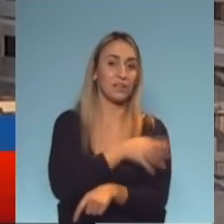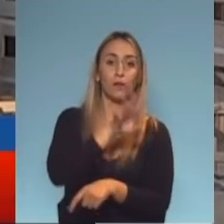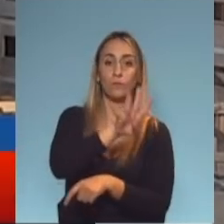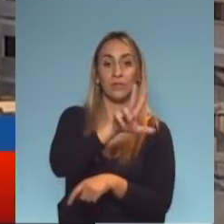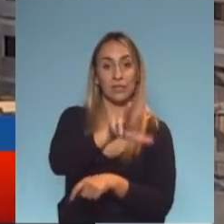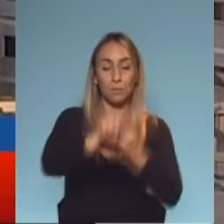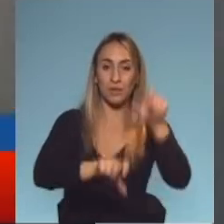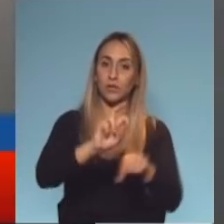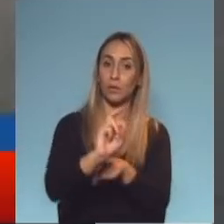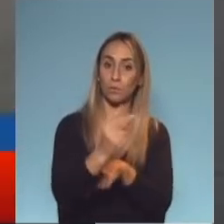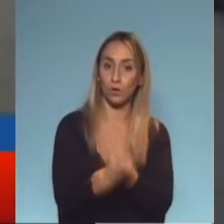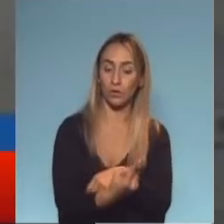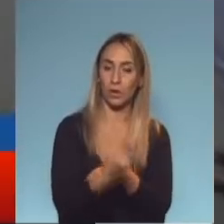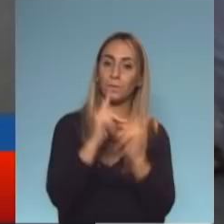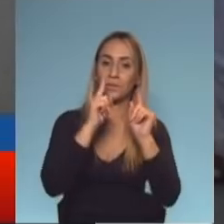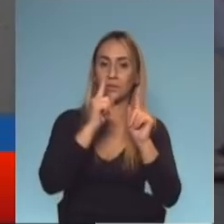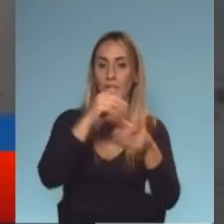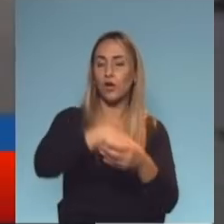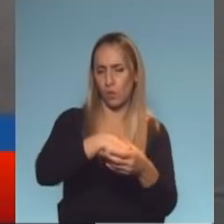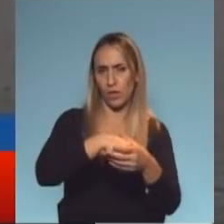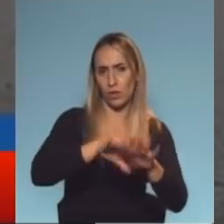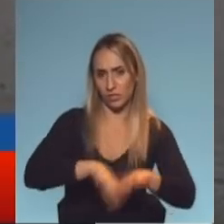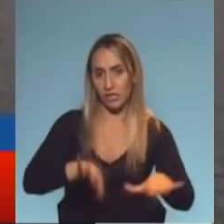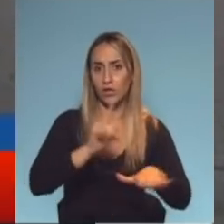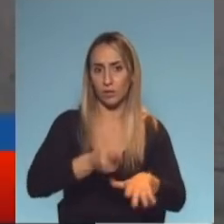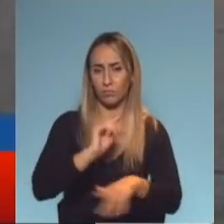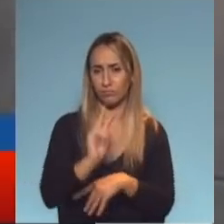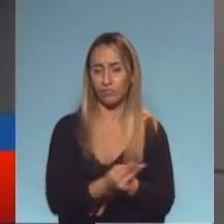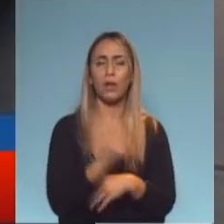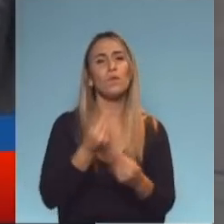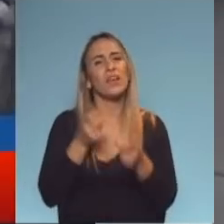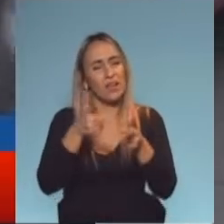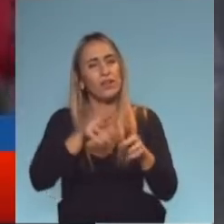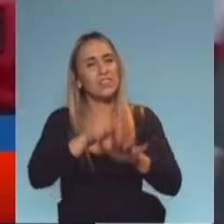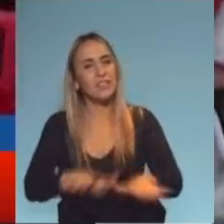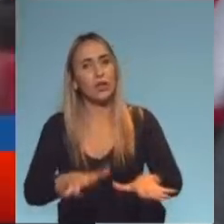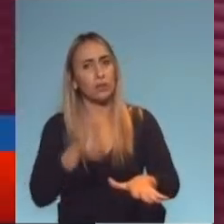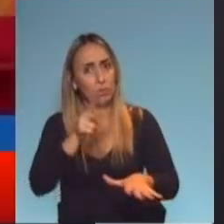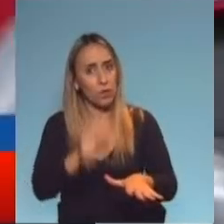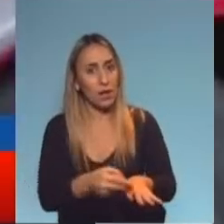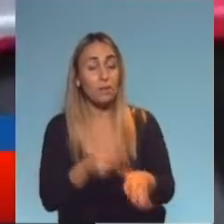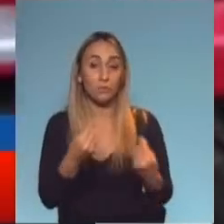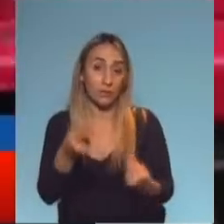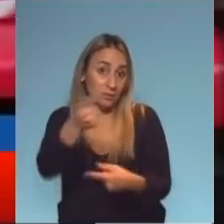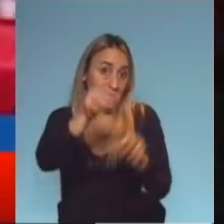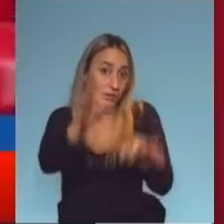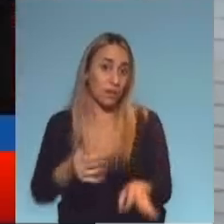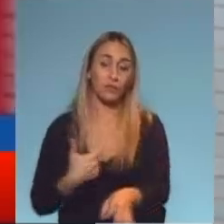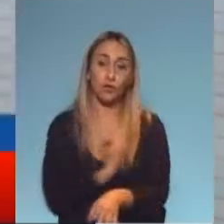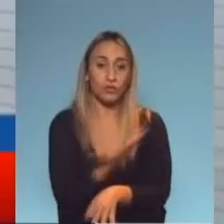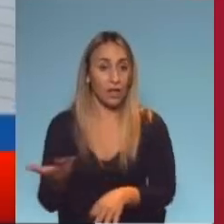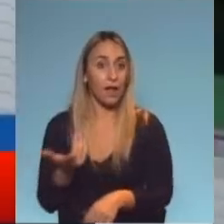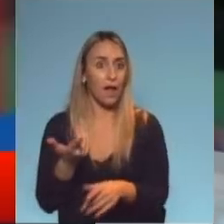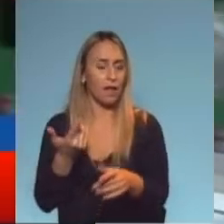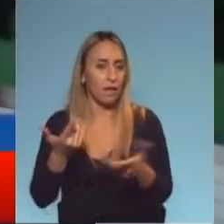43 personas, también incluida niños. ¿Por qué este dato de los niños? También para entender cómo impacta esto en la sociedad civil, ¿no?